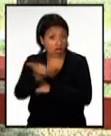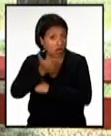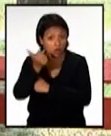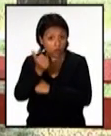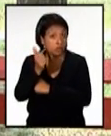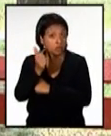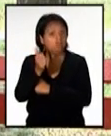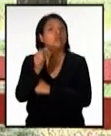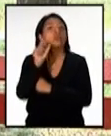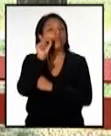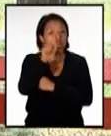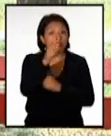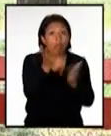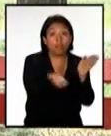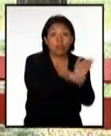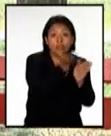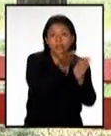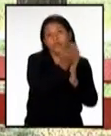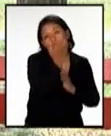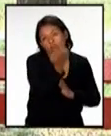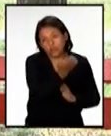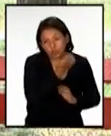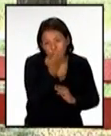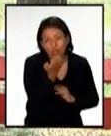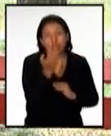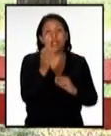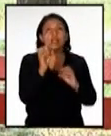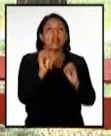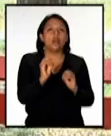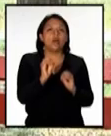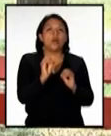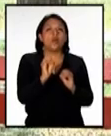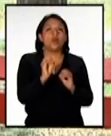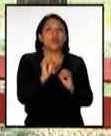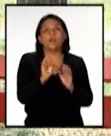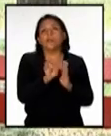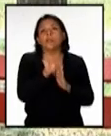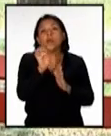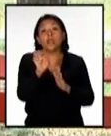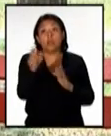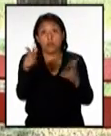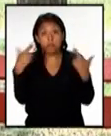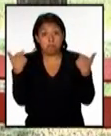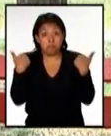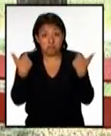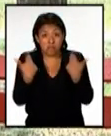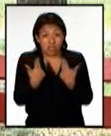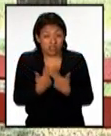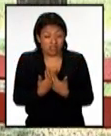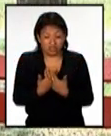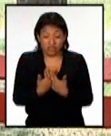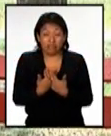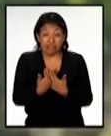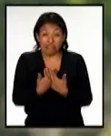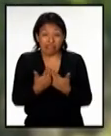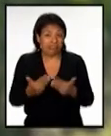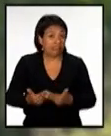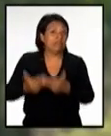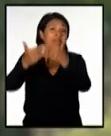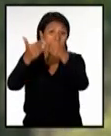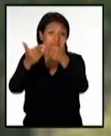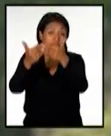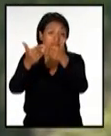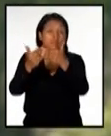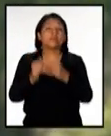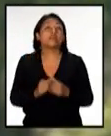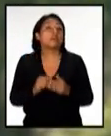con la infraestructura de la escuela, con lo que son los maestros. En el momento